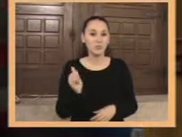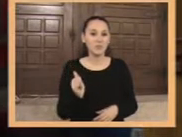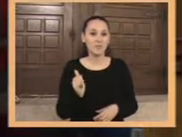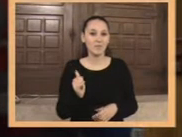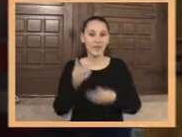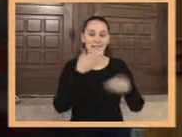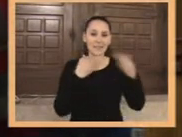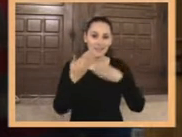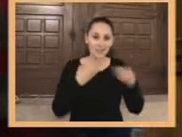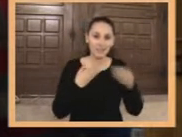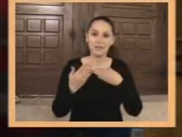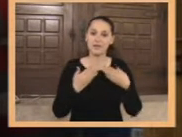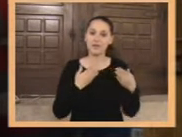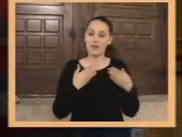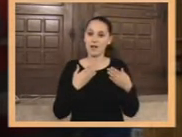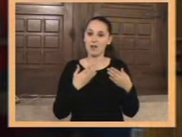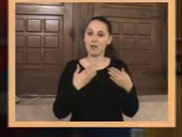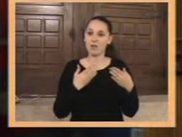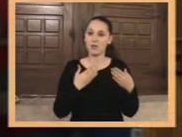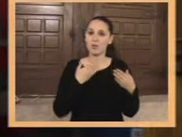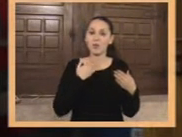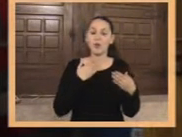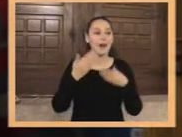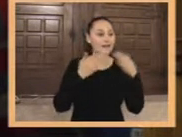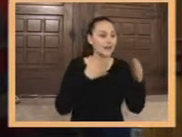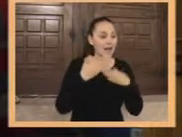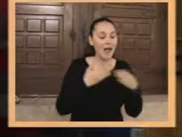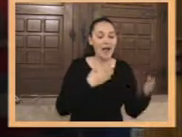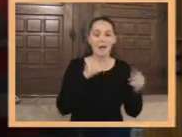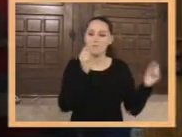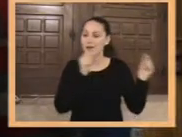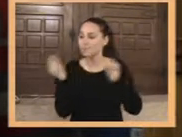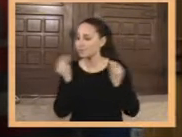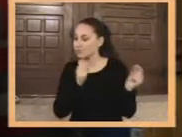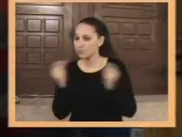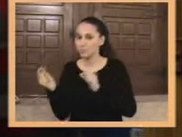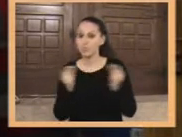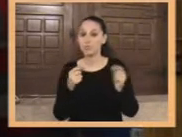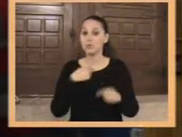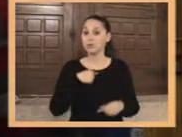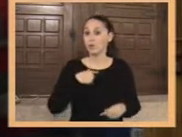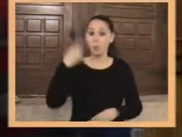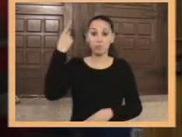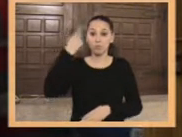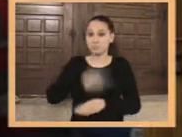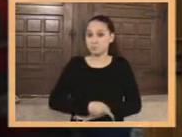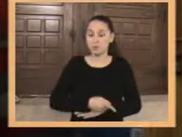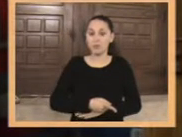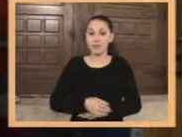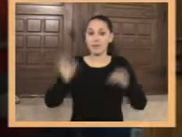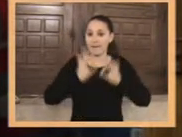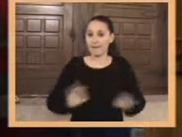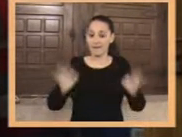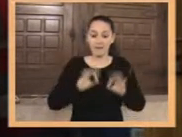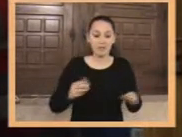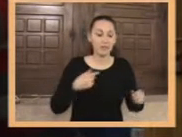ayuntamiento, ¿vale? Y se consensúa. Aquí no hay un poder dictatorial, yo no tengo ningún poder dictatorial, soy un